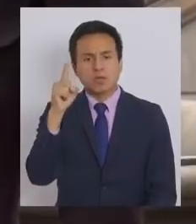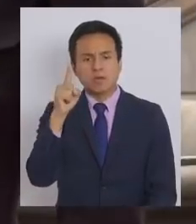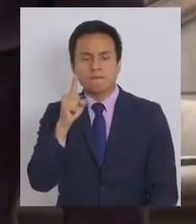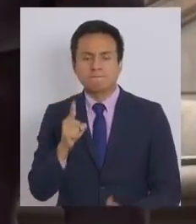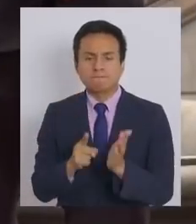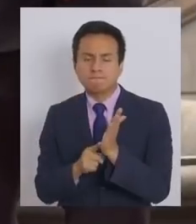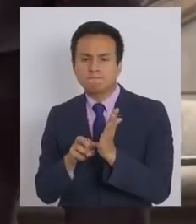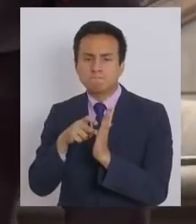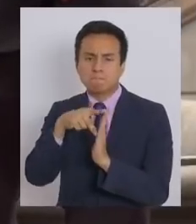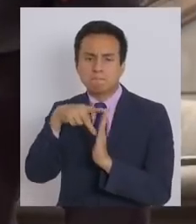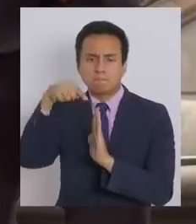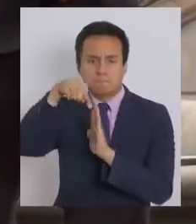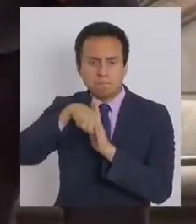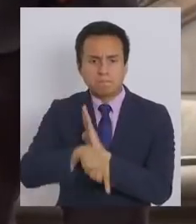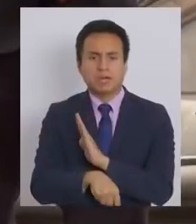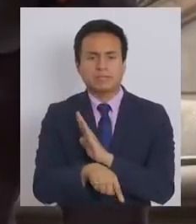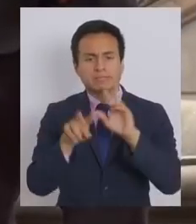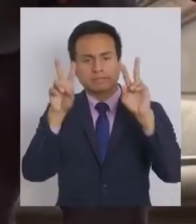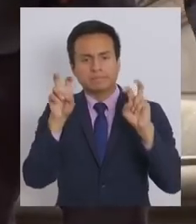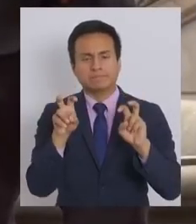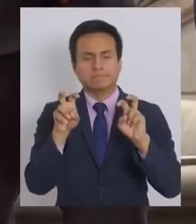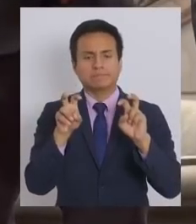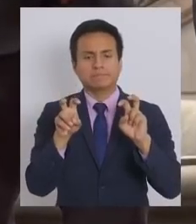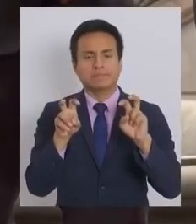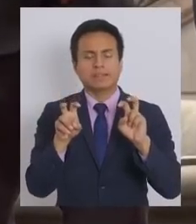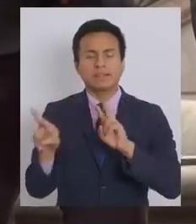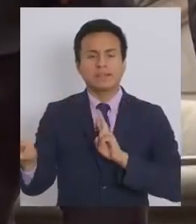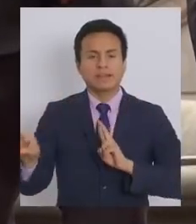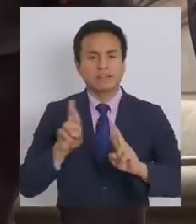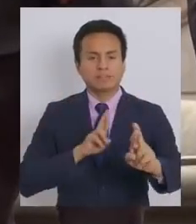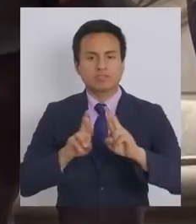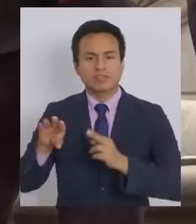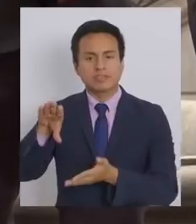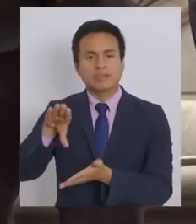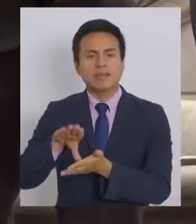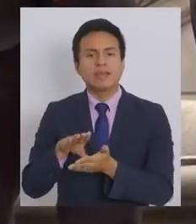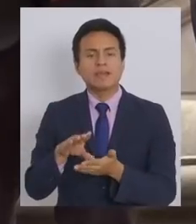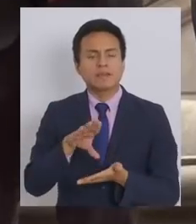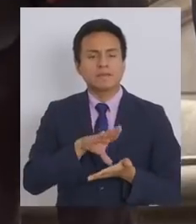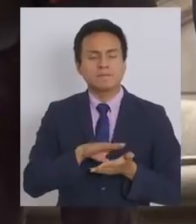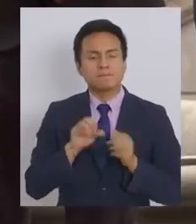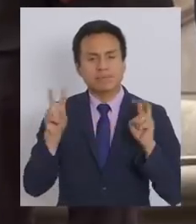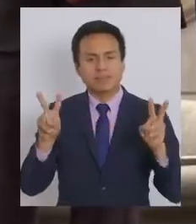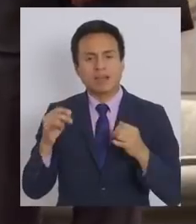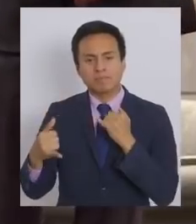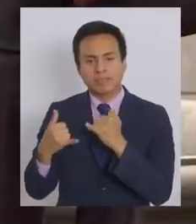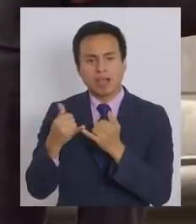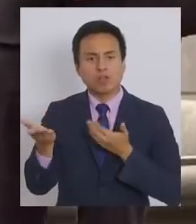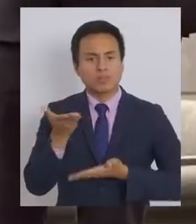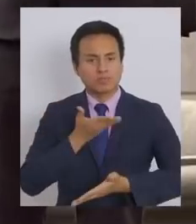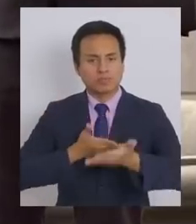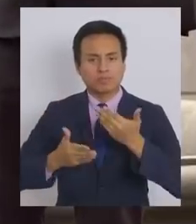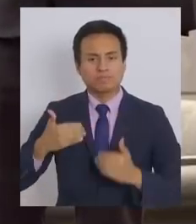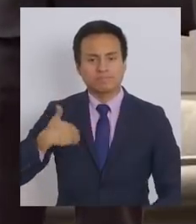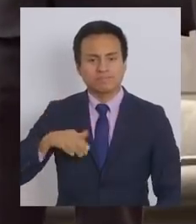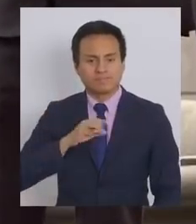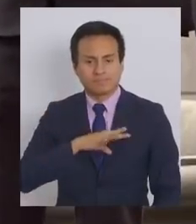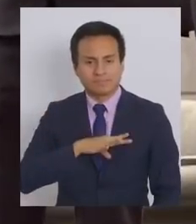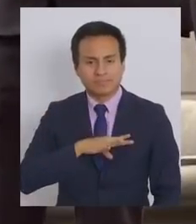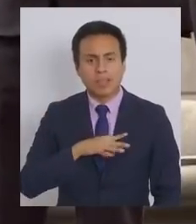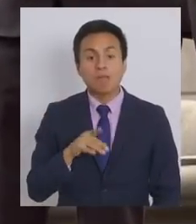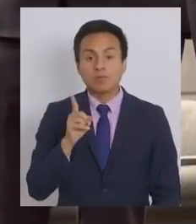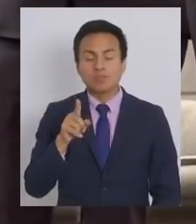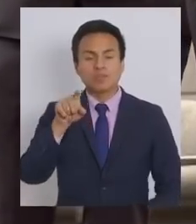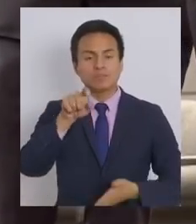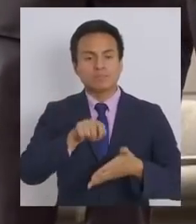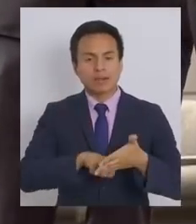paso más en las relaciones de paz, y amistad y colaboración entre Argentina y Chile. Y por eso vamos a